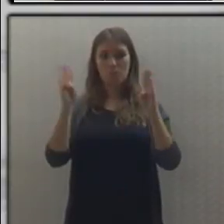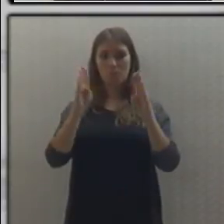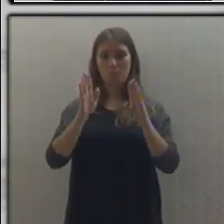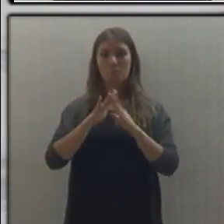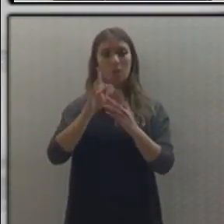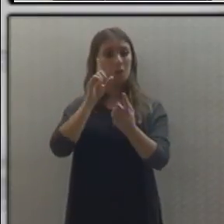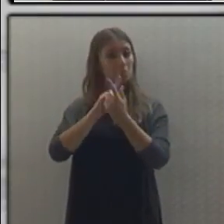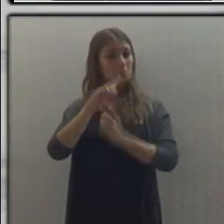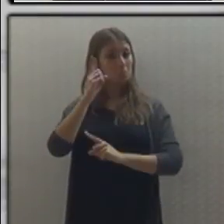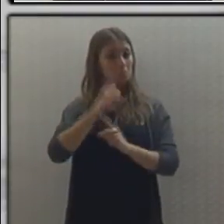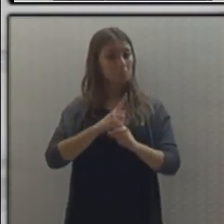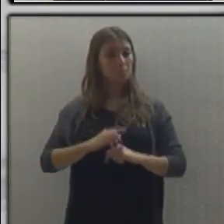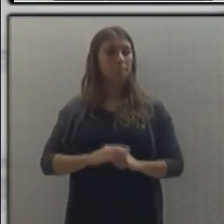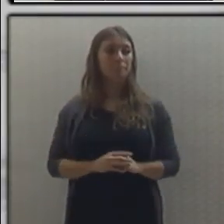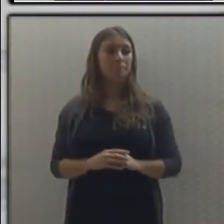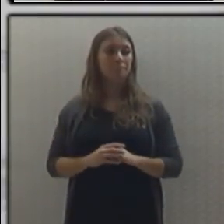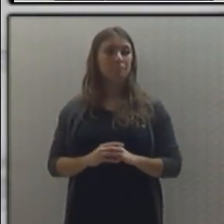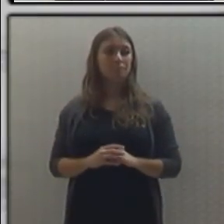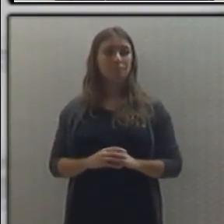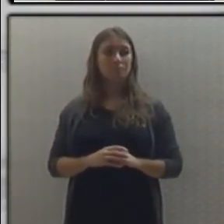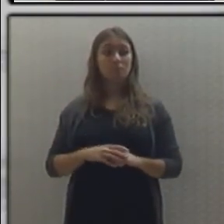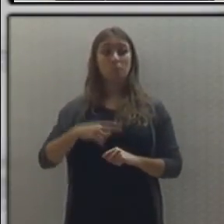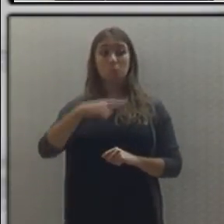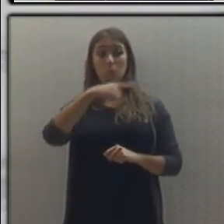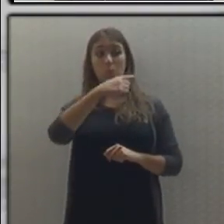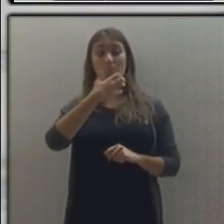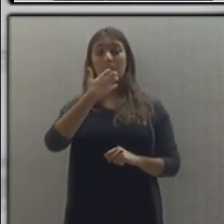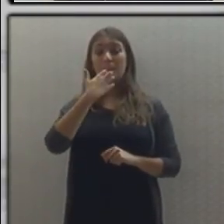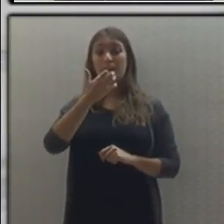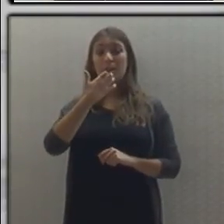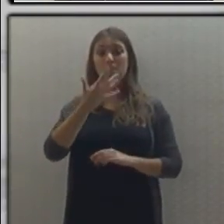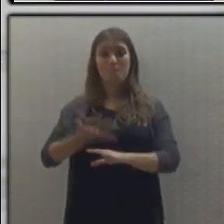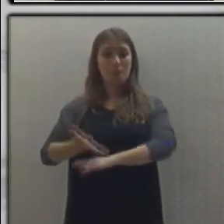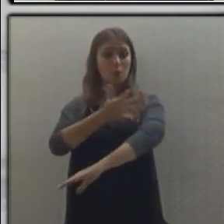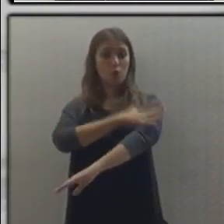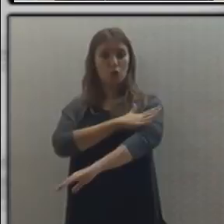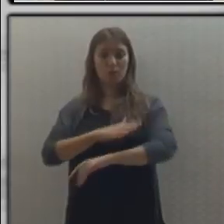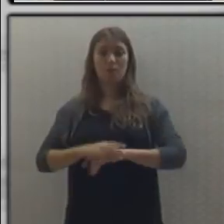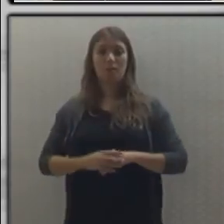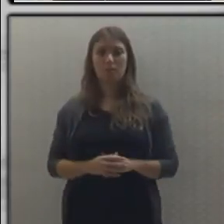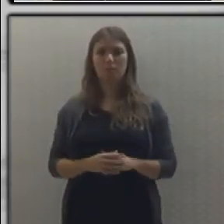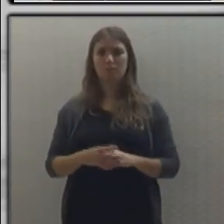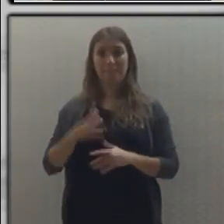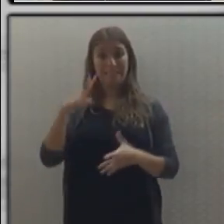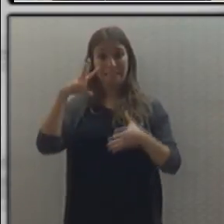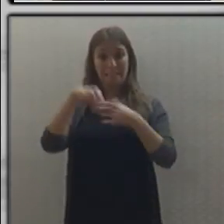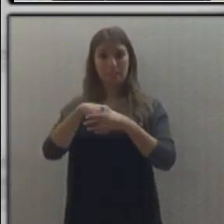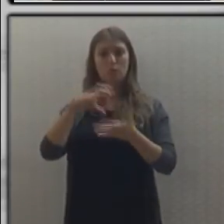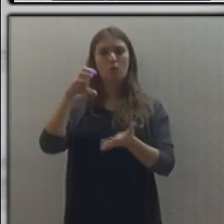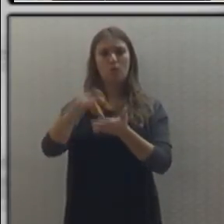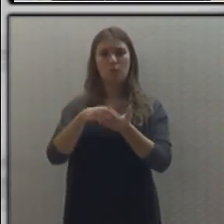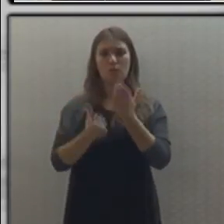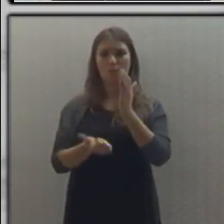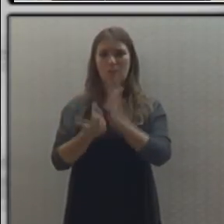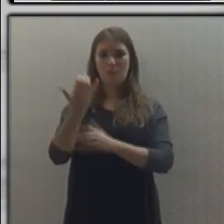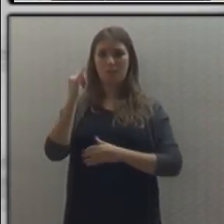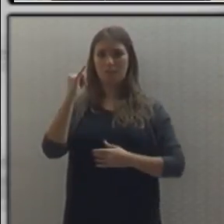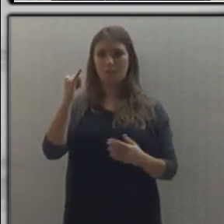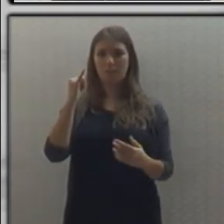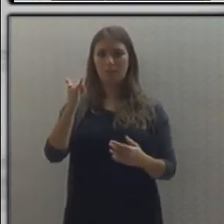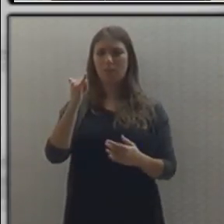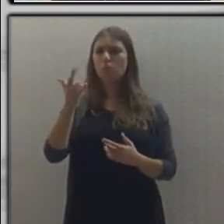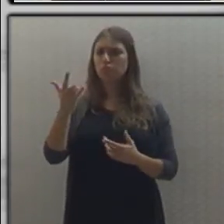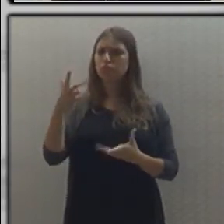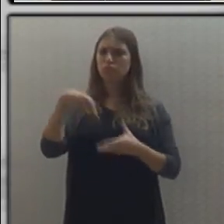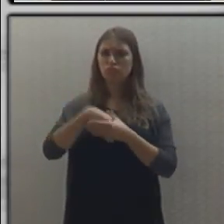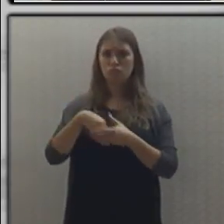Este es el aspecto exterior. Este ejemplo en concreto está en Mallorca y además tiene un centro de día y forma parte bastante